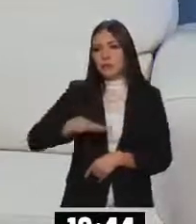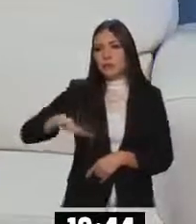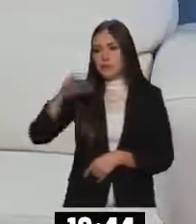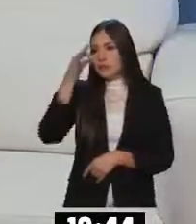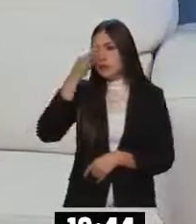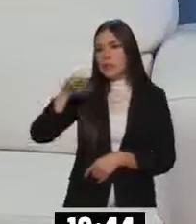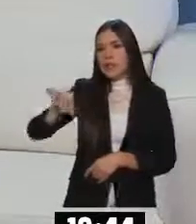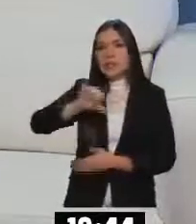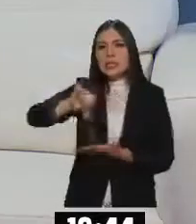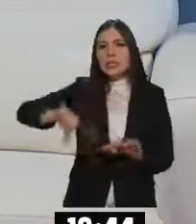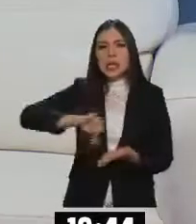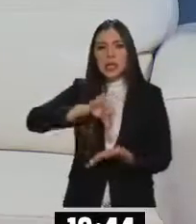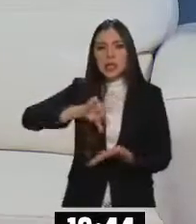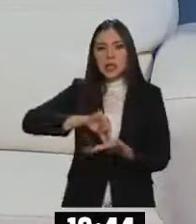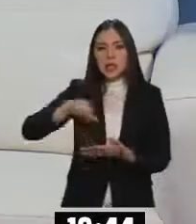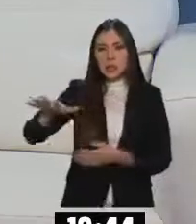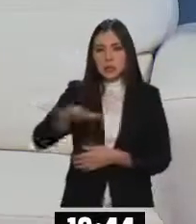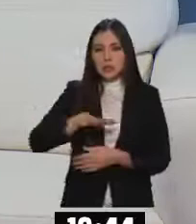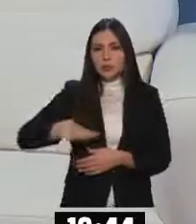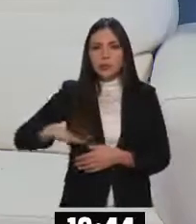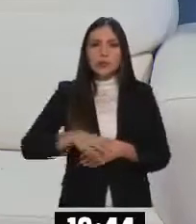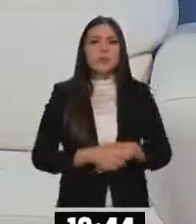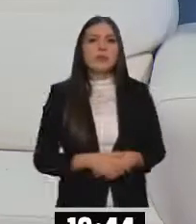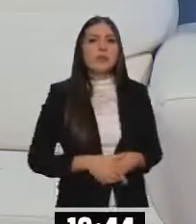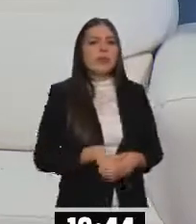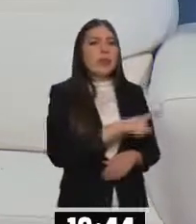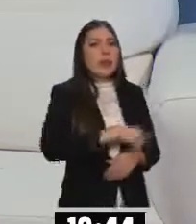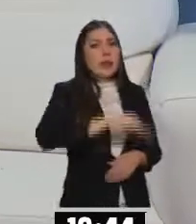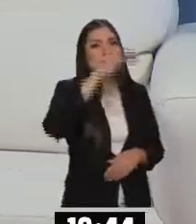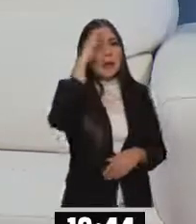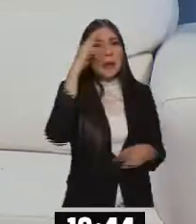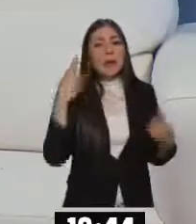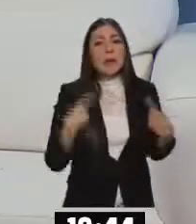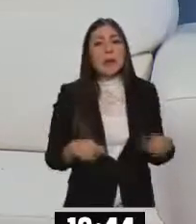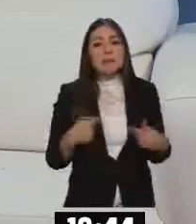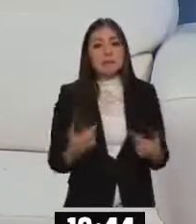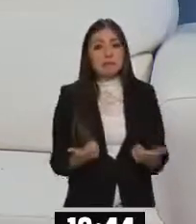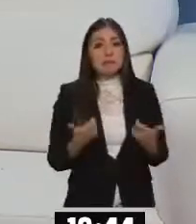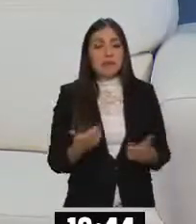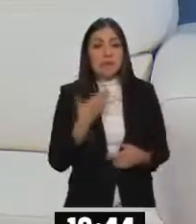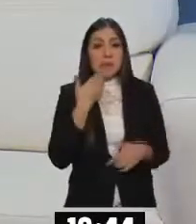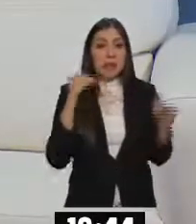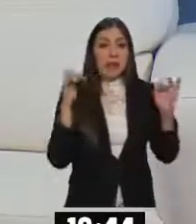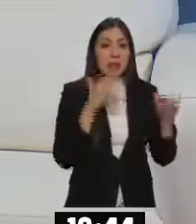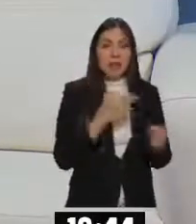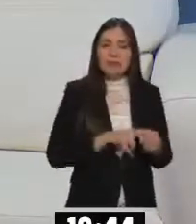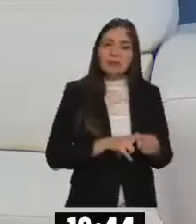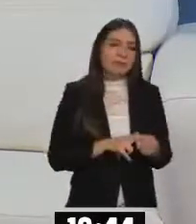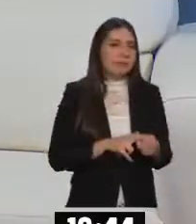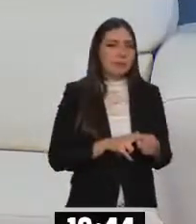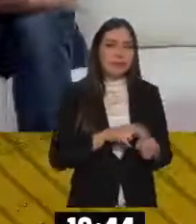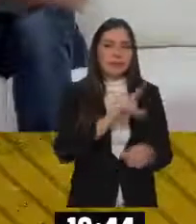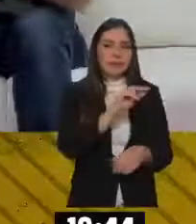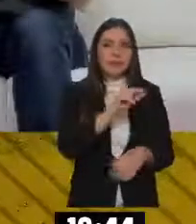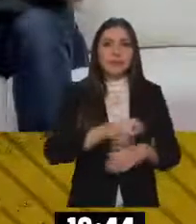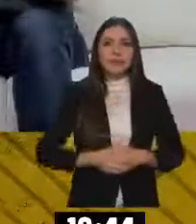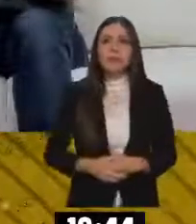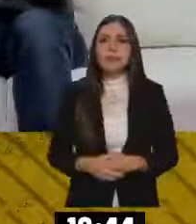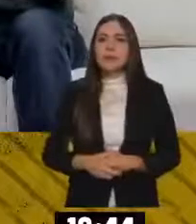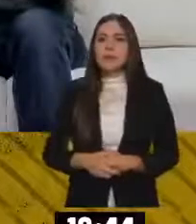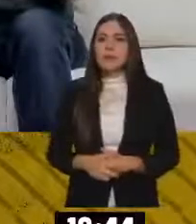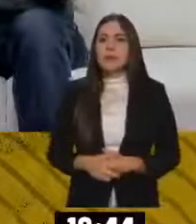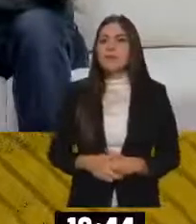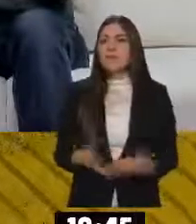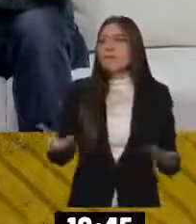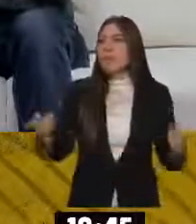en centro. Ok. Y uno pensaría que pura persona de Villullo, pues no. Adelante. Supone las personas que